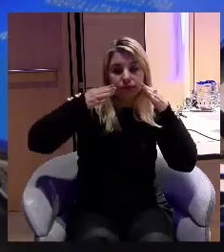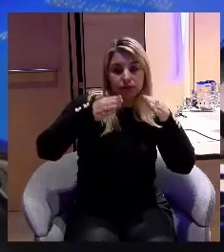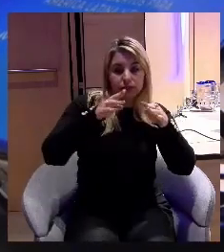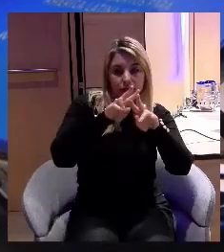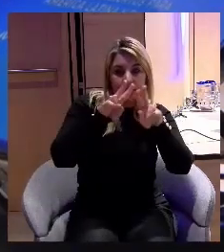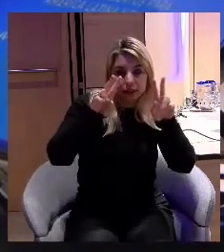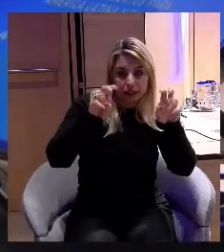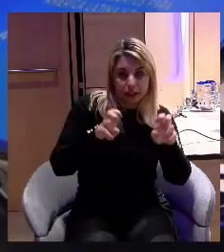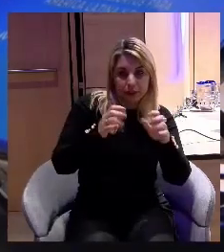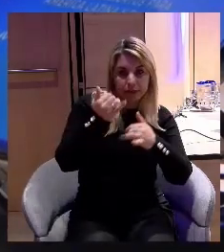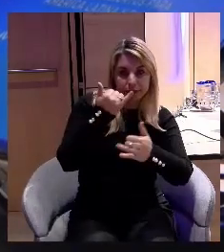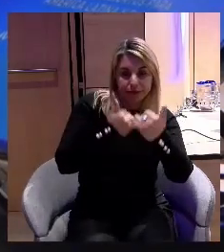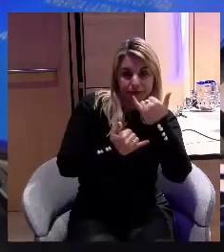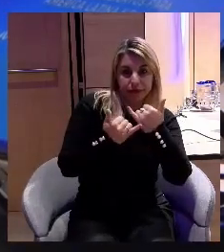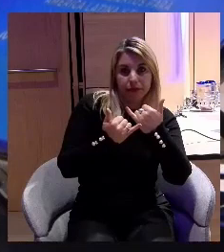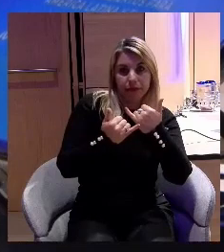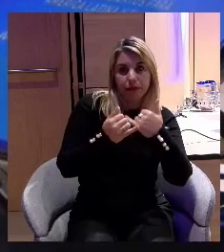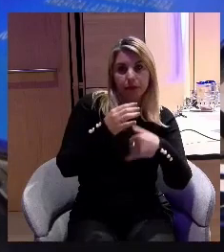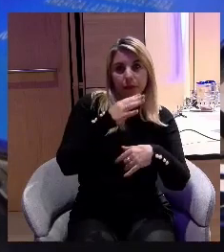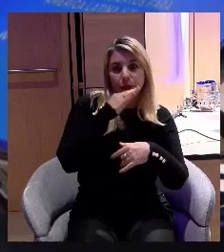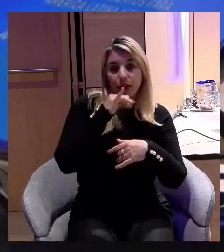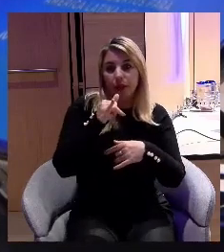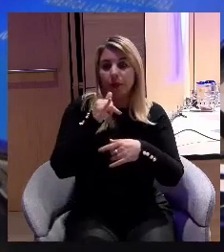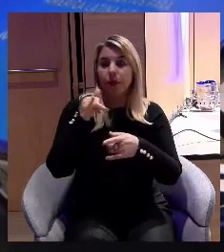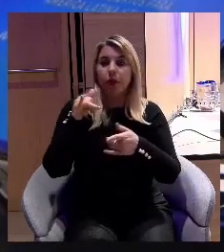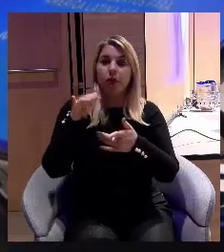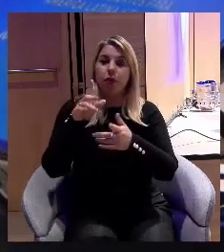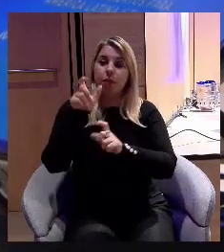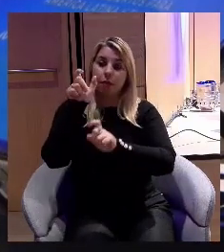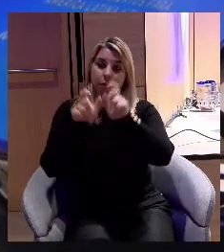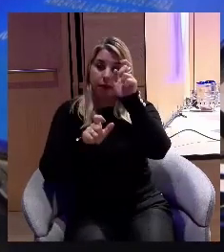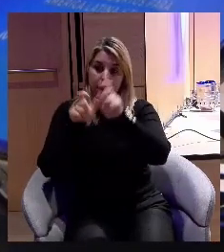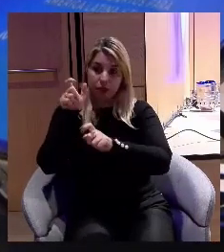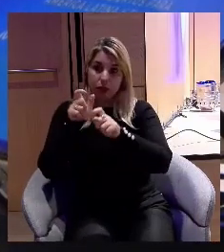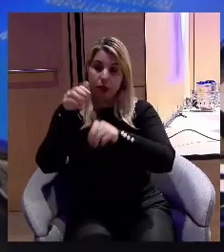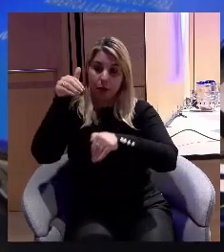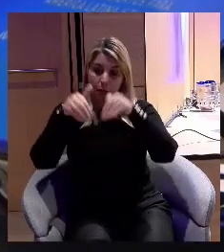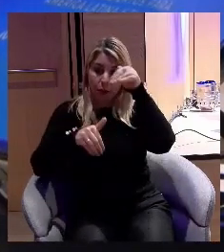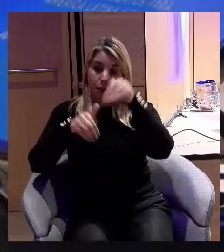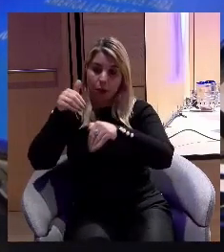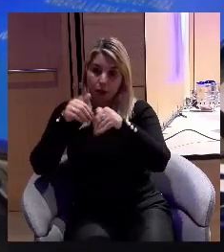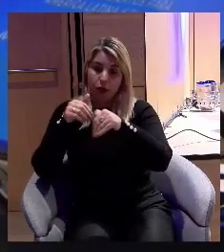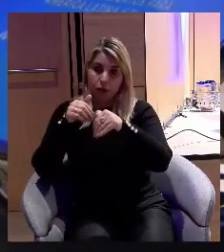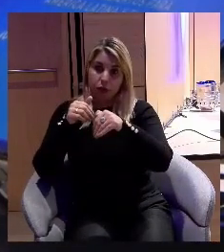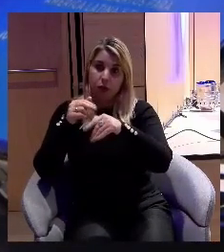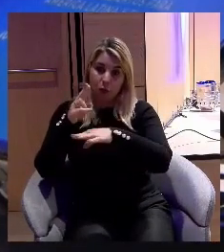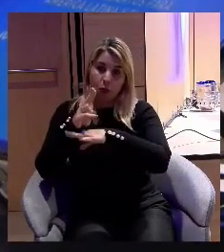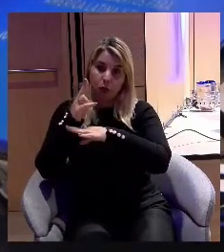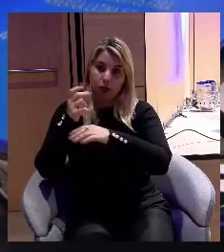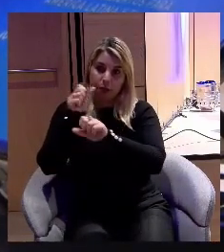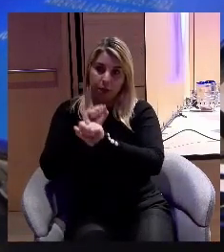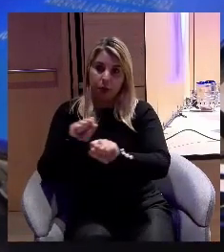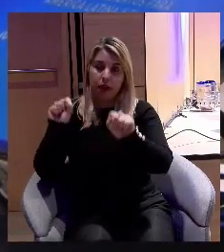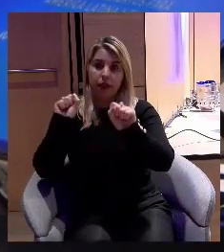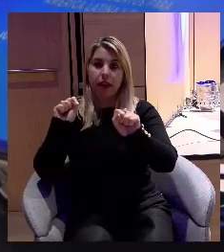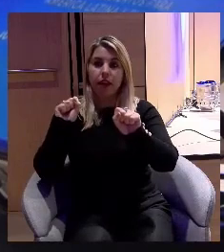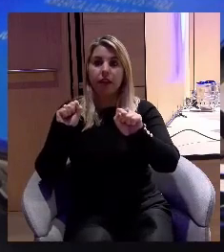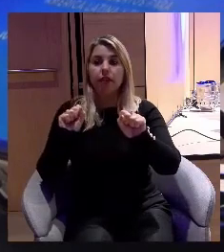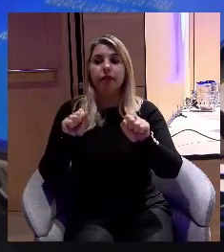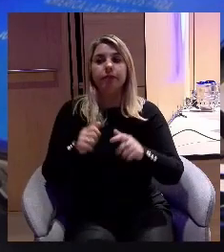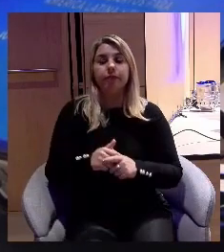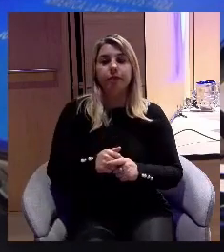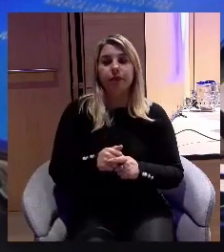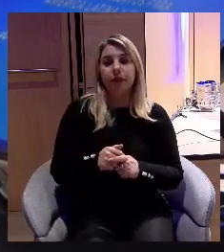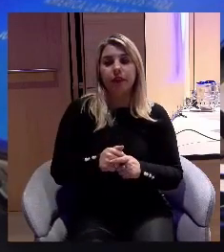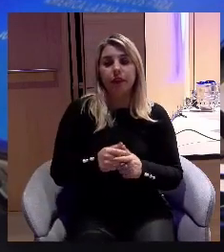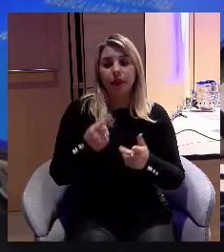esa instancia, que es que la ciudadanía pueda tener un voto útil. Como quizás pongo un poco como en